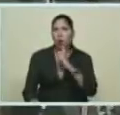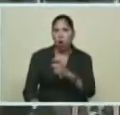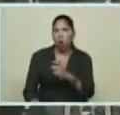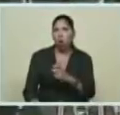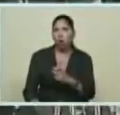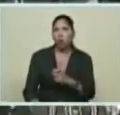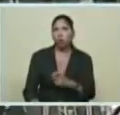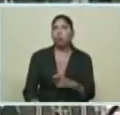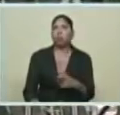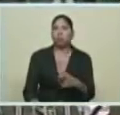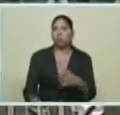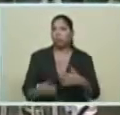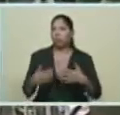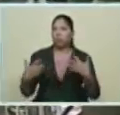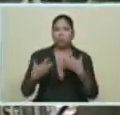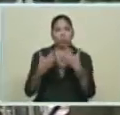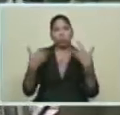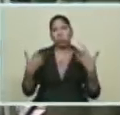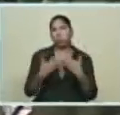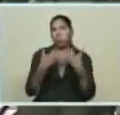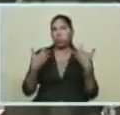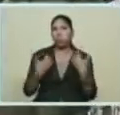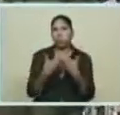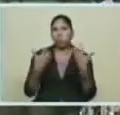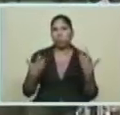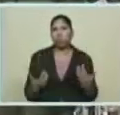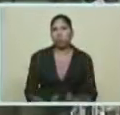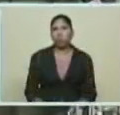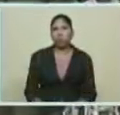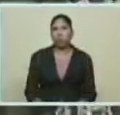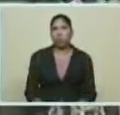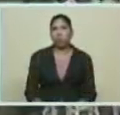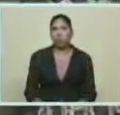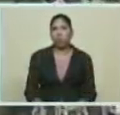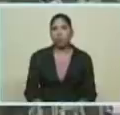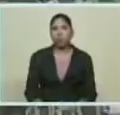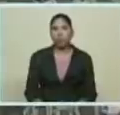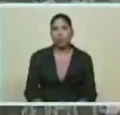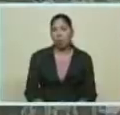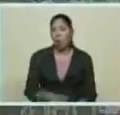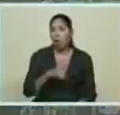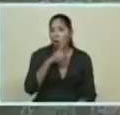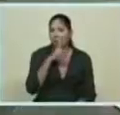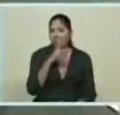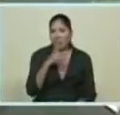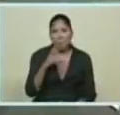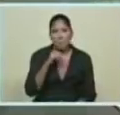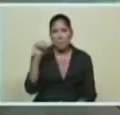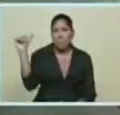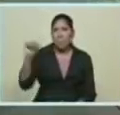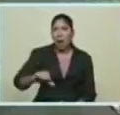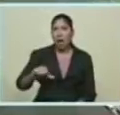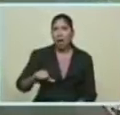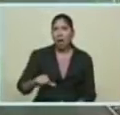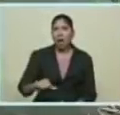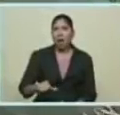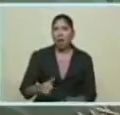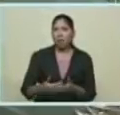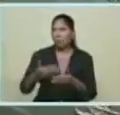agresión más violenta, más perniciosa, perversa que hayamos